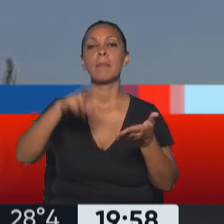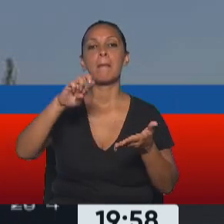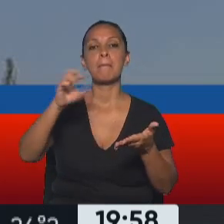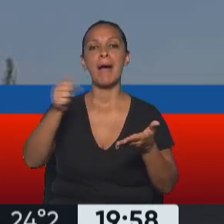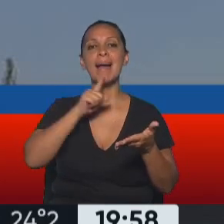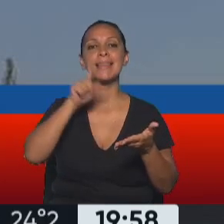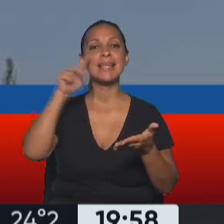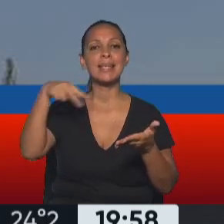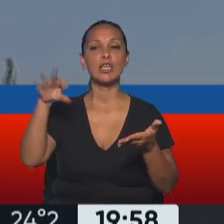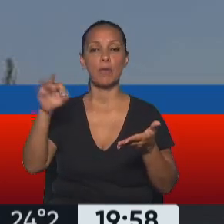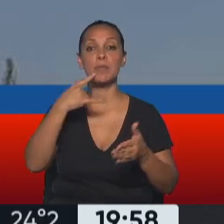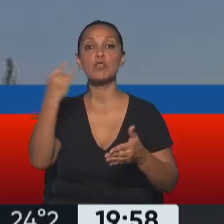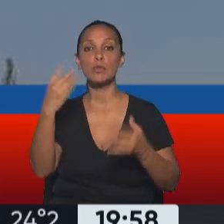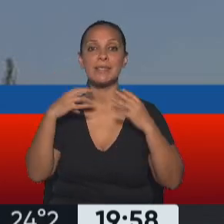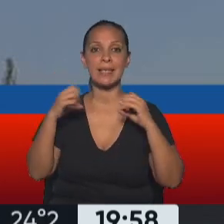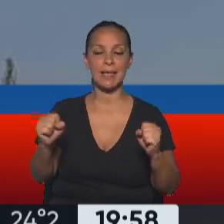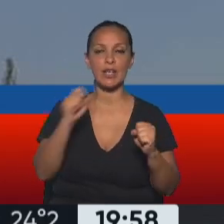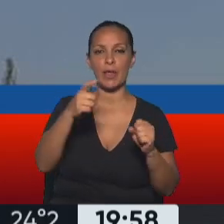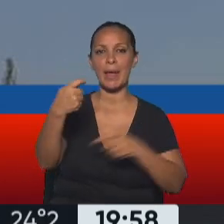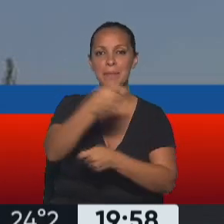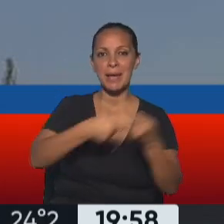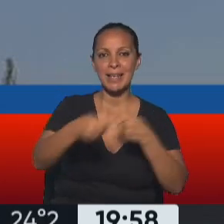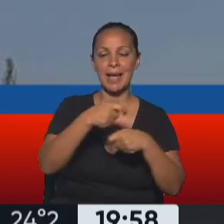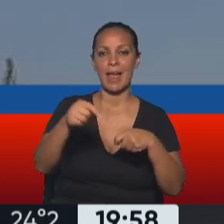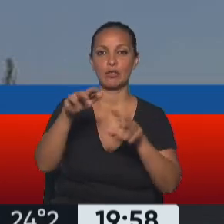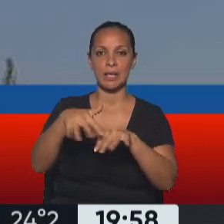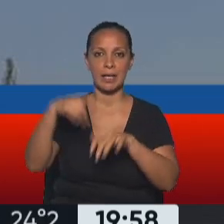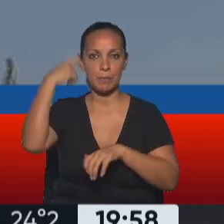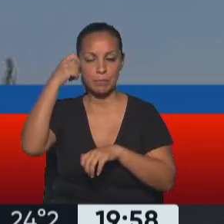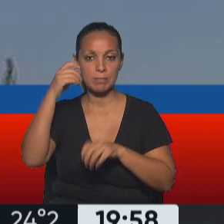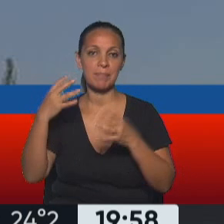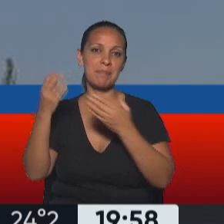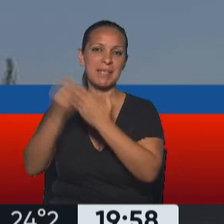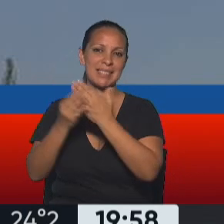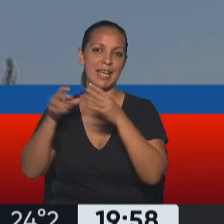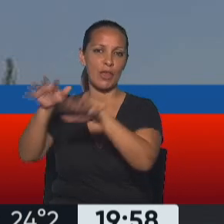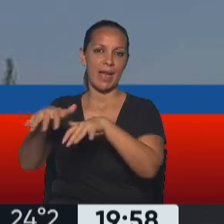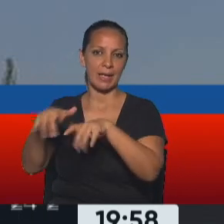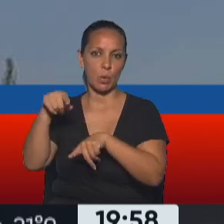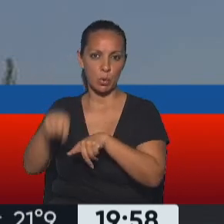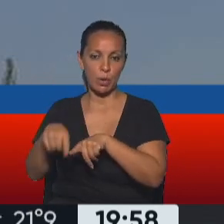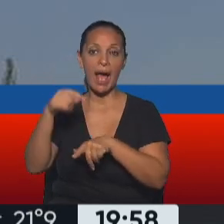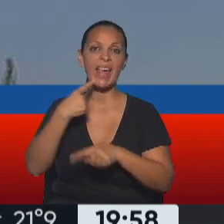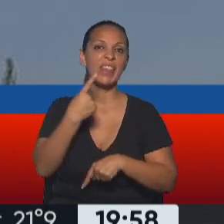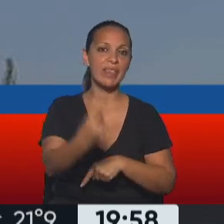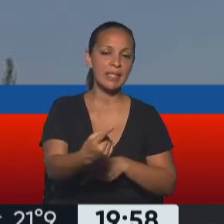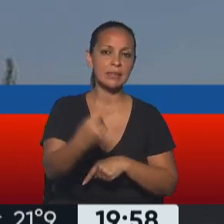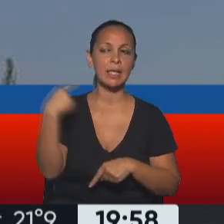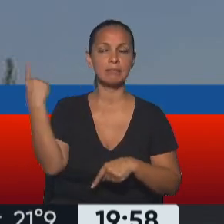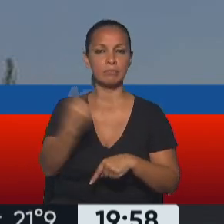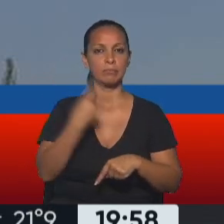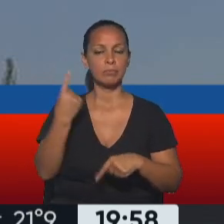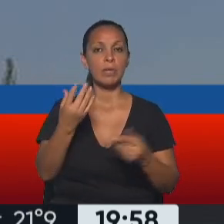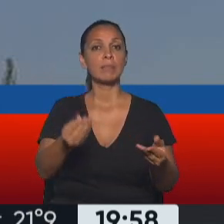Patiño, subsecretario de Mercados Agropecuarios del Ministerio de Agricultura, en la cual se expresa que, habiendo recibido